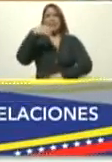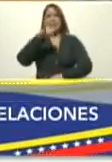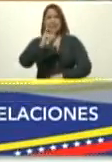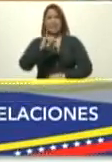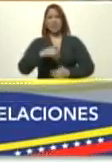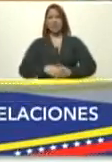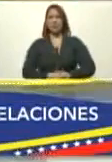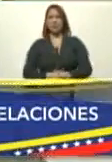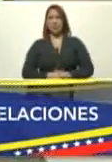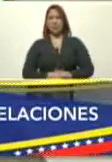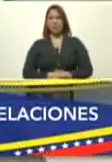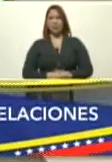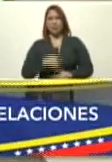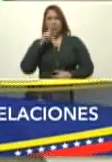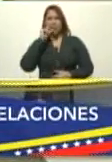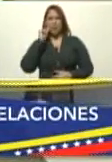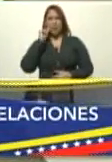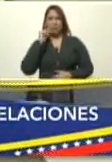No es nuevo.